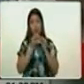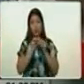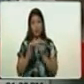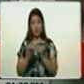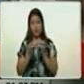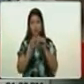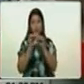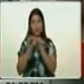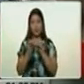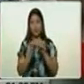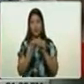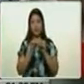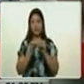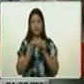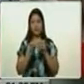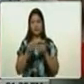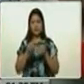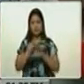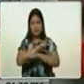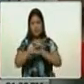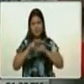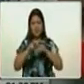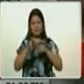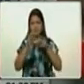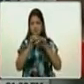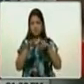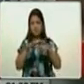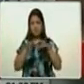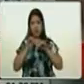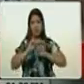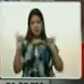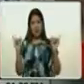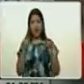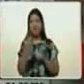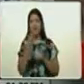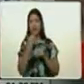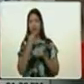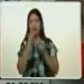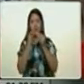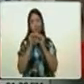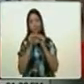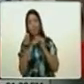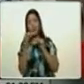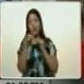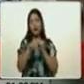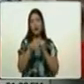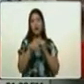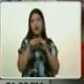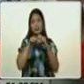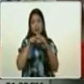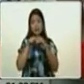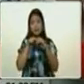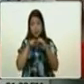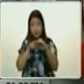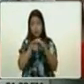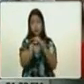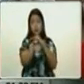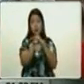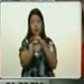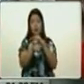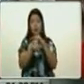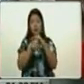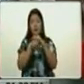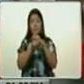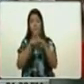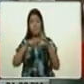estaciones, la vía férrea totalmente rehabilitada, solo faltan algunos últimos trabajos en el túnel que conecta con la estación